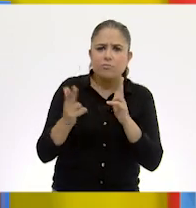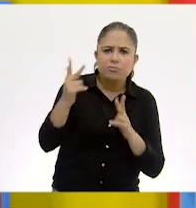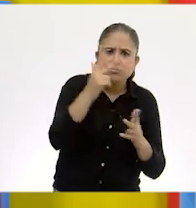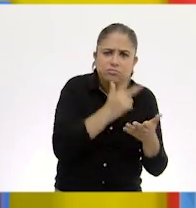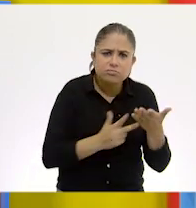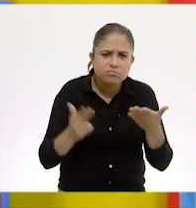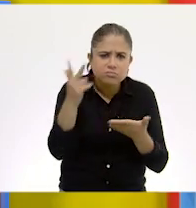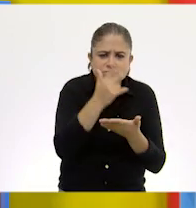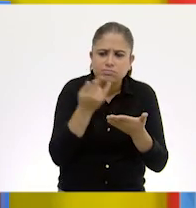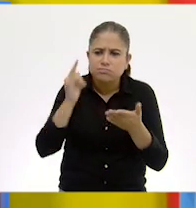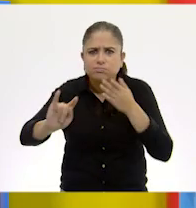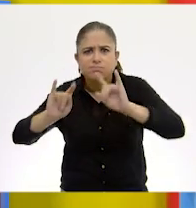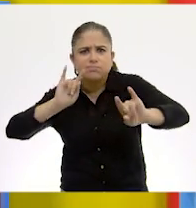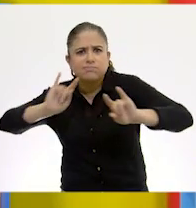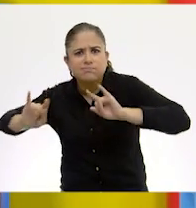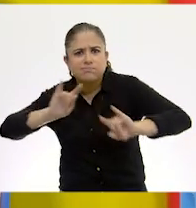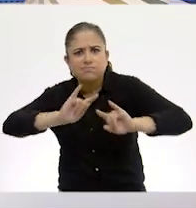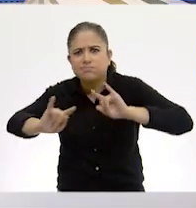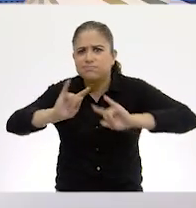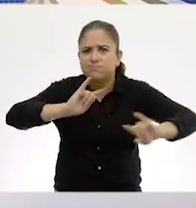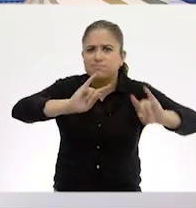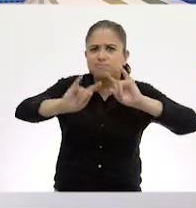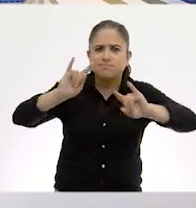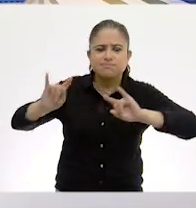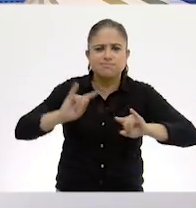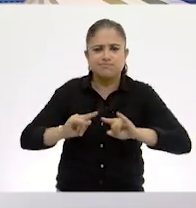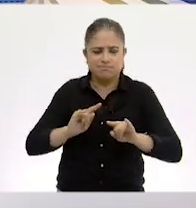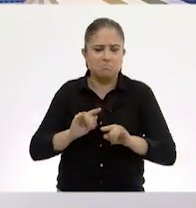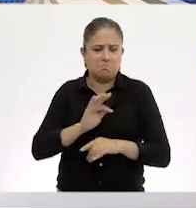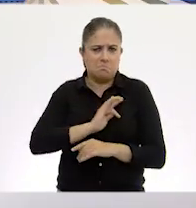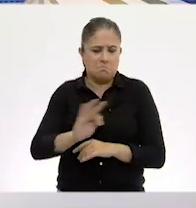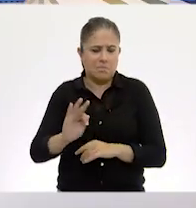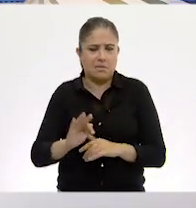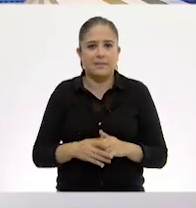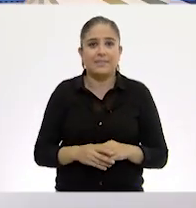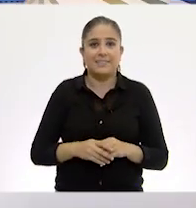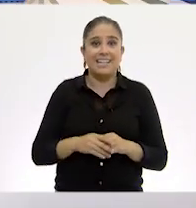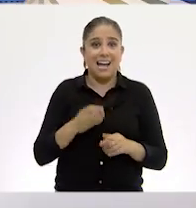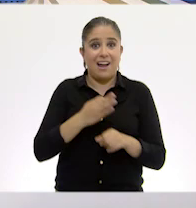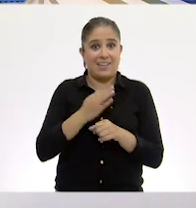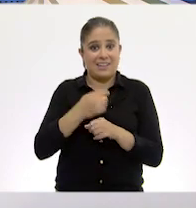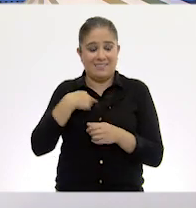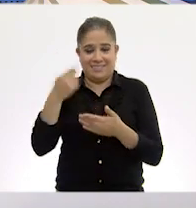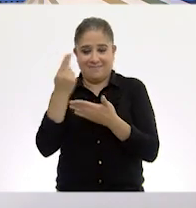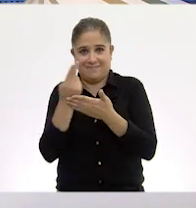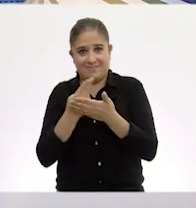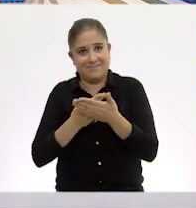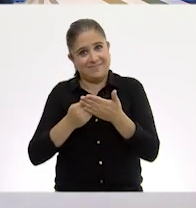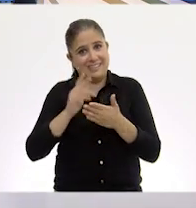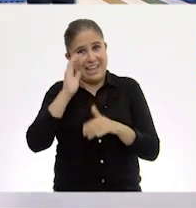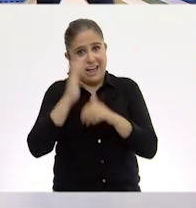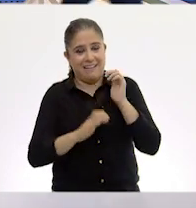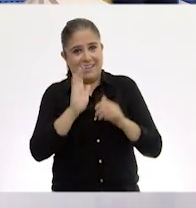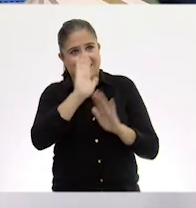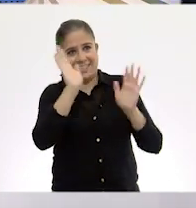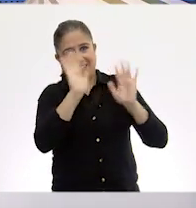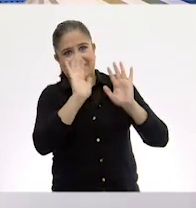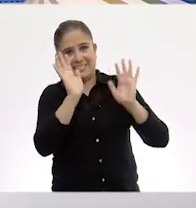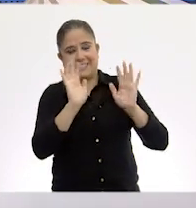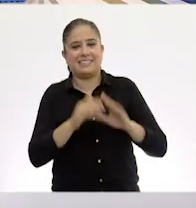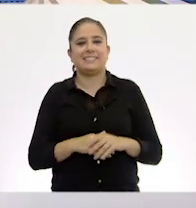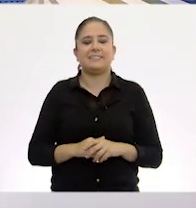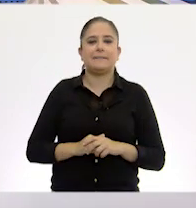Como un collage. Exactamente. Como un collage. Como un collage. Entonces voy a terminarlo. ¿Les parece bien? Sí. Sí. Gracias. Hasta luego. Hasta luego. Adiós. Muy